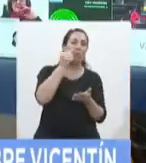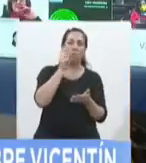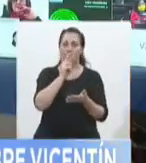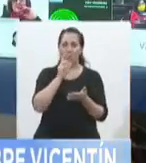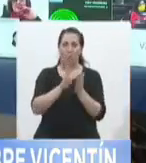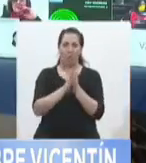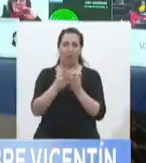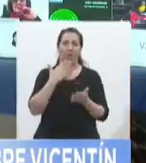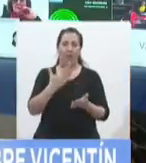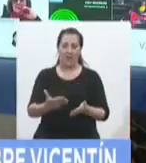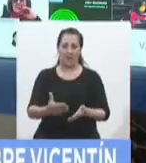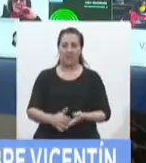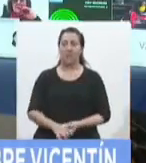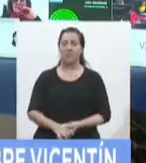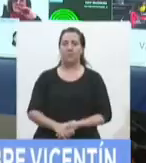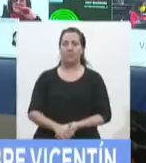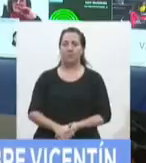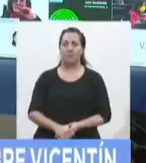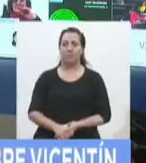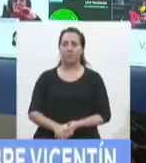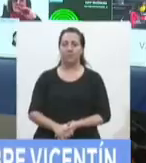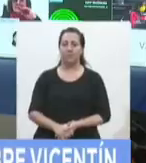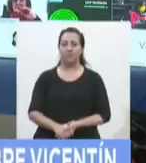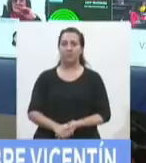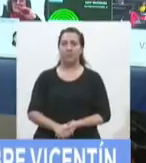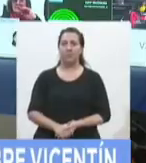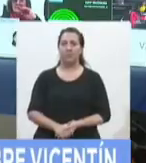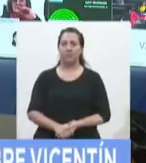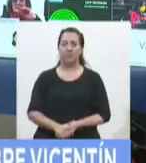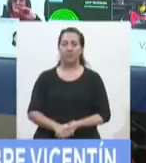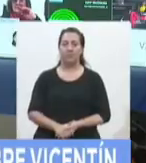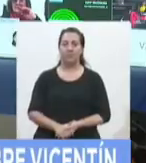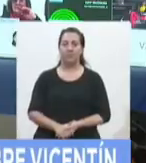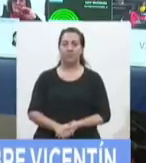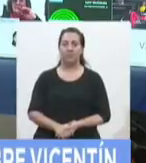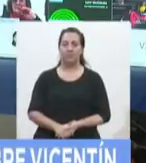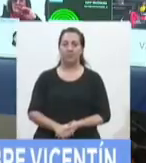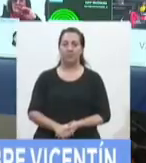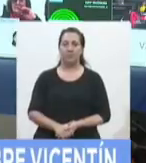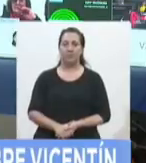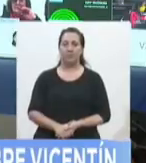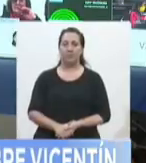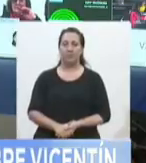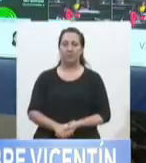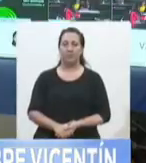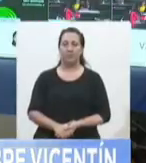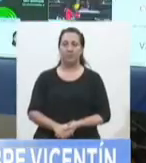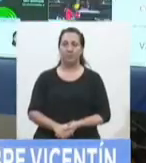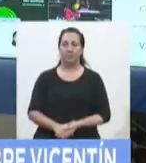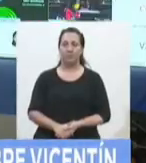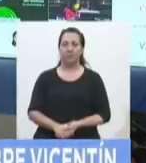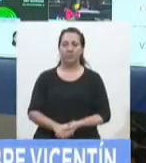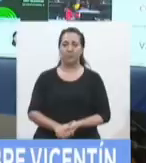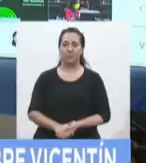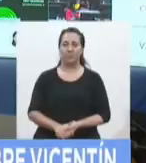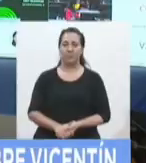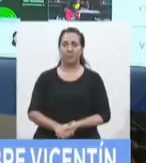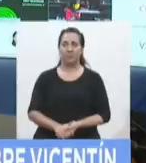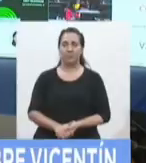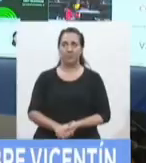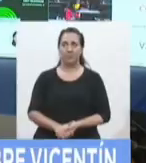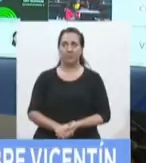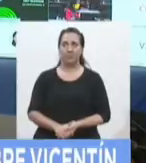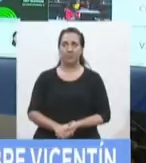estamos esperando que dentro de 2 horas el presidente anuncie, seguramente con otro PowerPoint, la prórroga de las